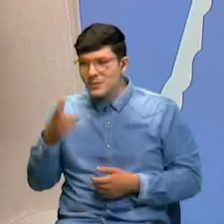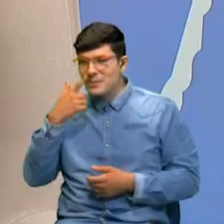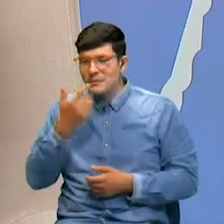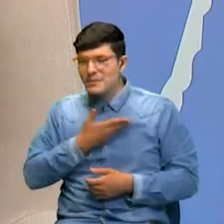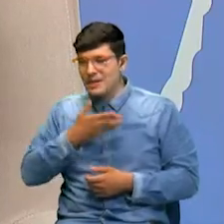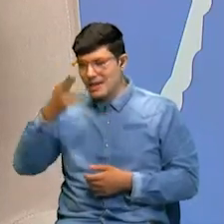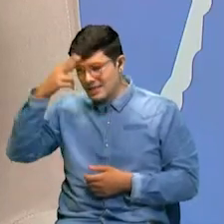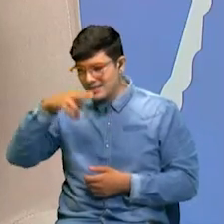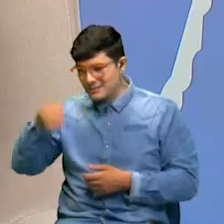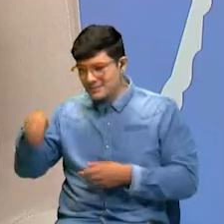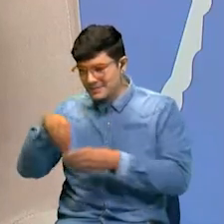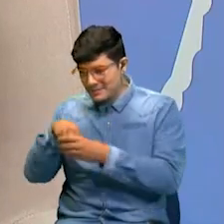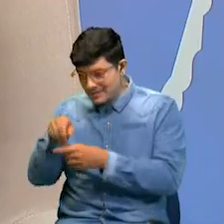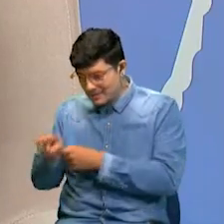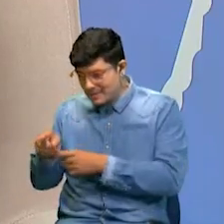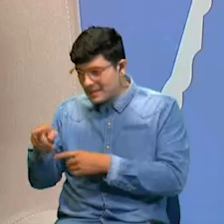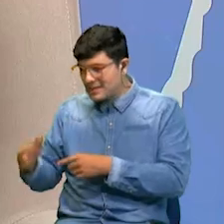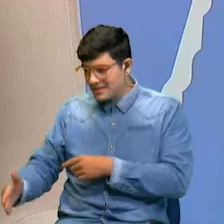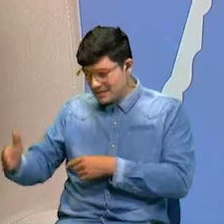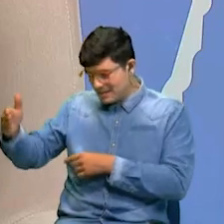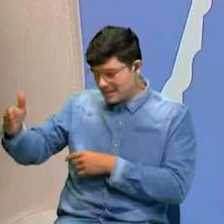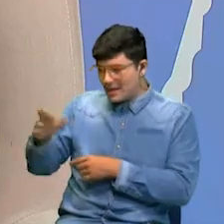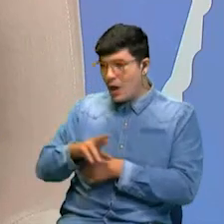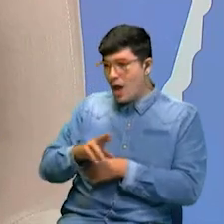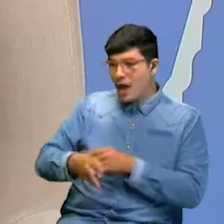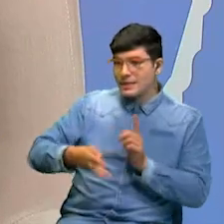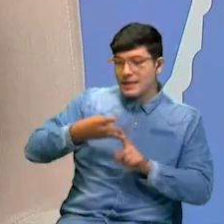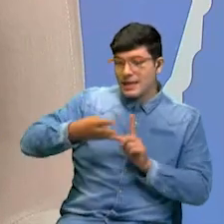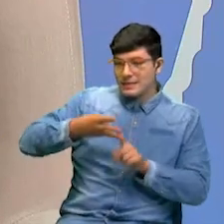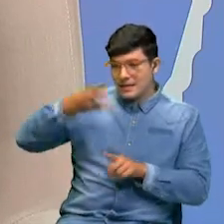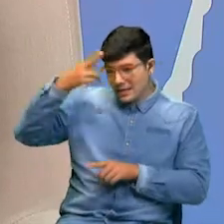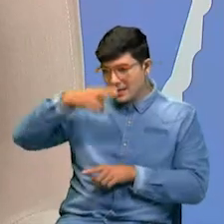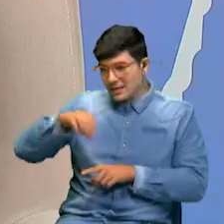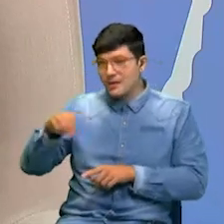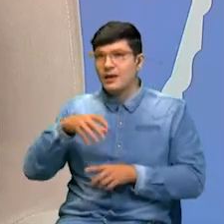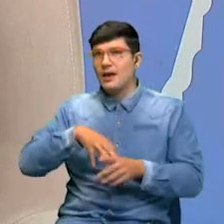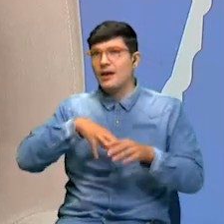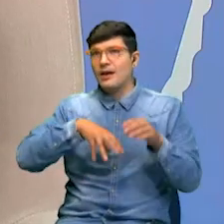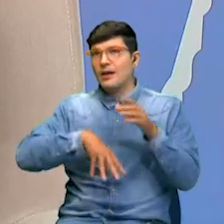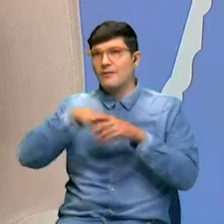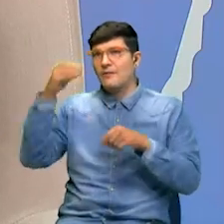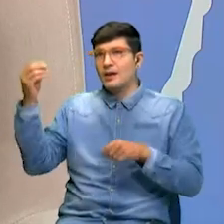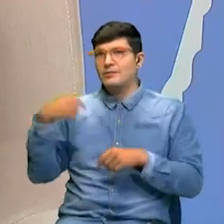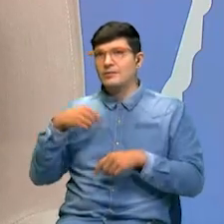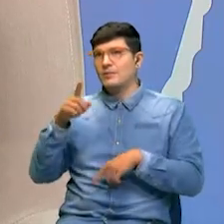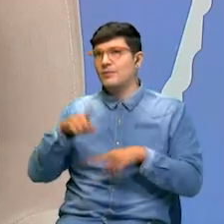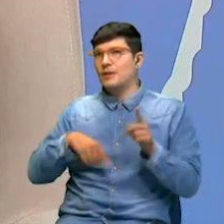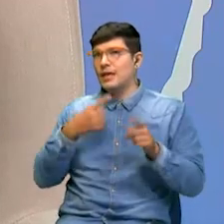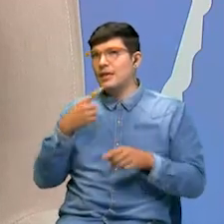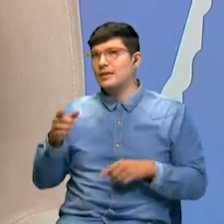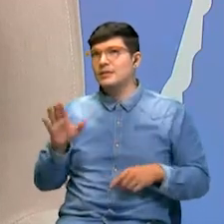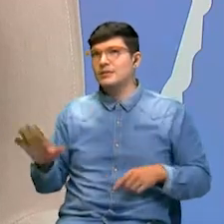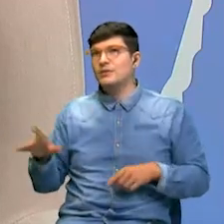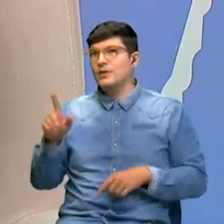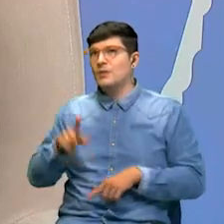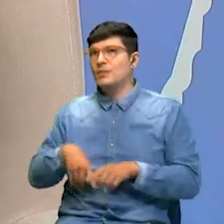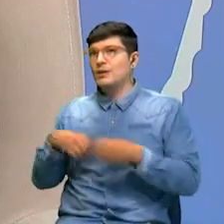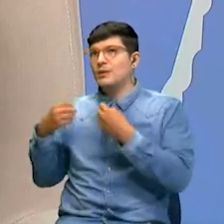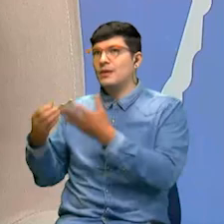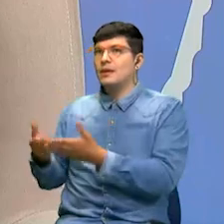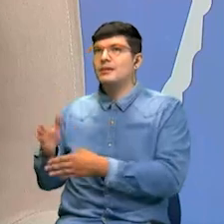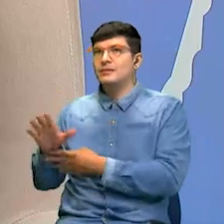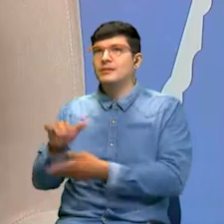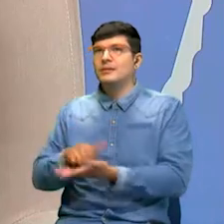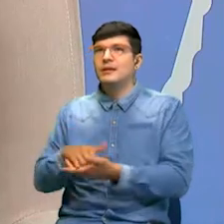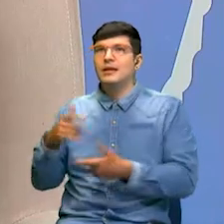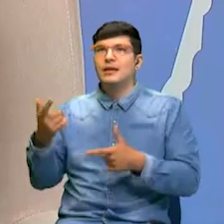que por X o Y razón procreó otro hijo fuera del matrimonio. Él no puede decir, porque tengo estos dos hijos, no le puedo dar al otro. Sí. Entonces, en